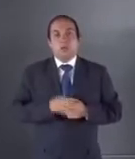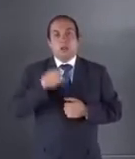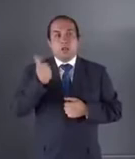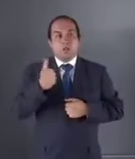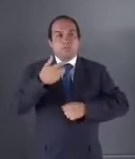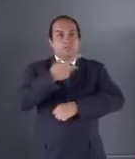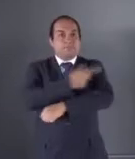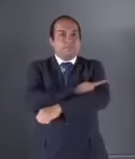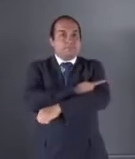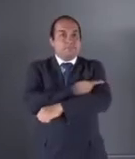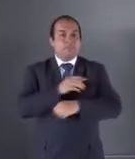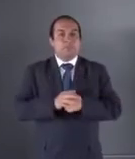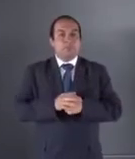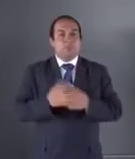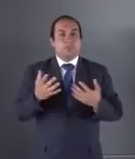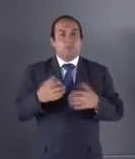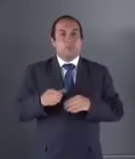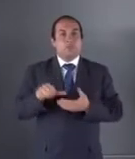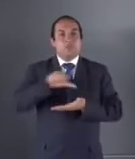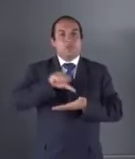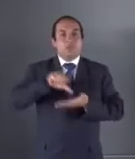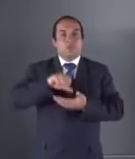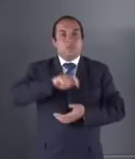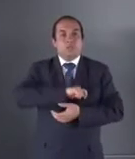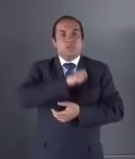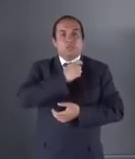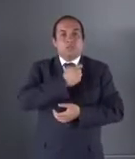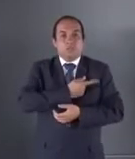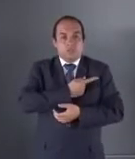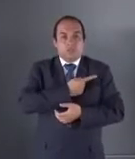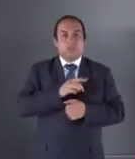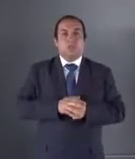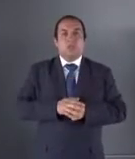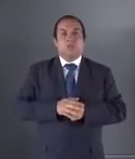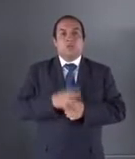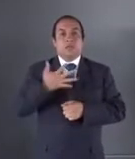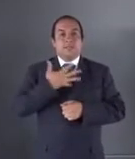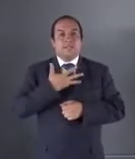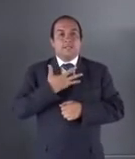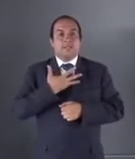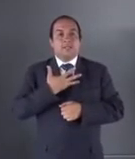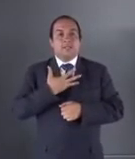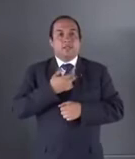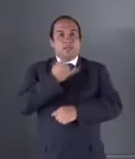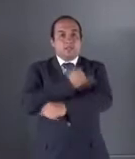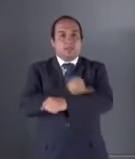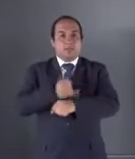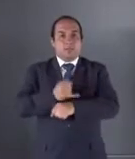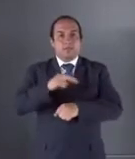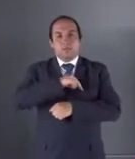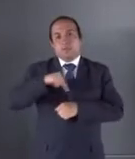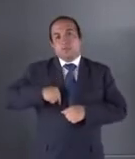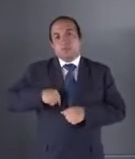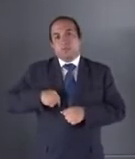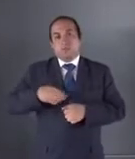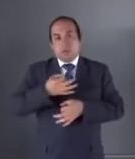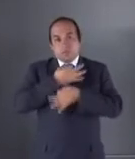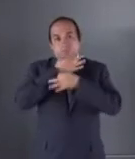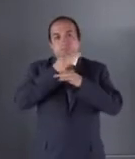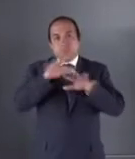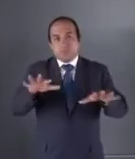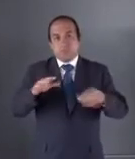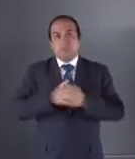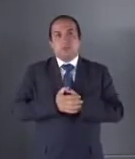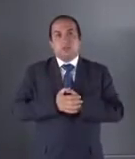vacuna son centros de salud que están principalmente en Iztapalapa. Entonces ya lo vamos a anunciar y es, por